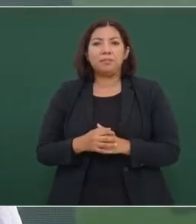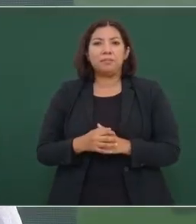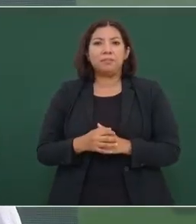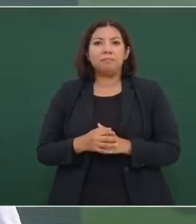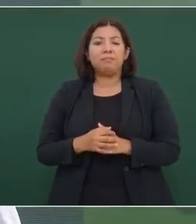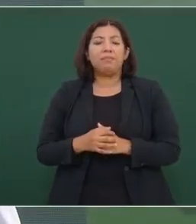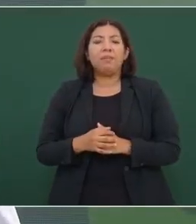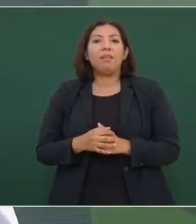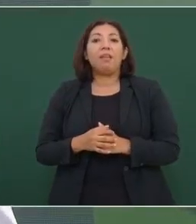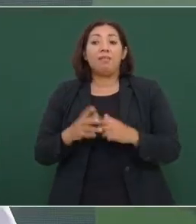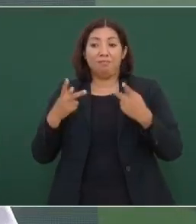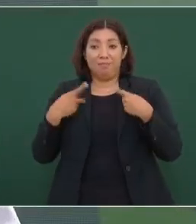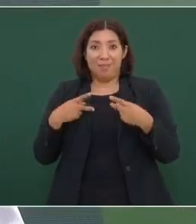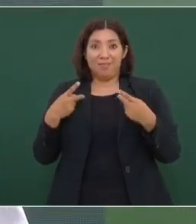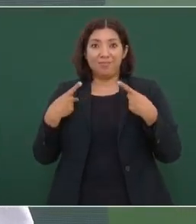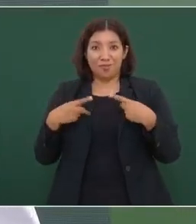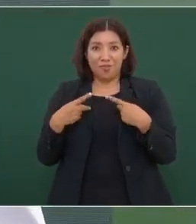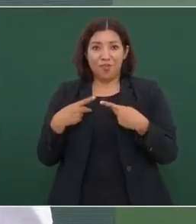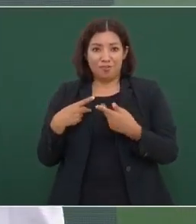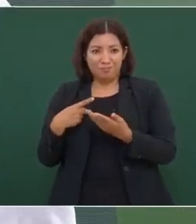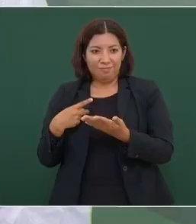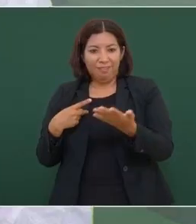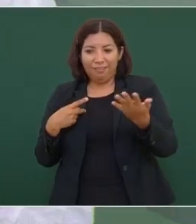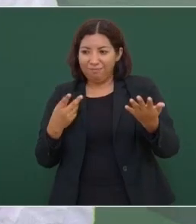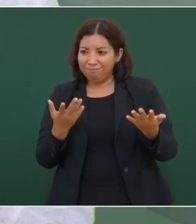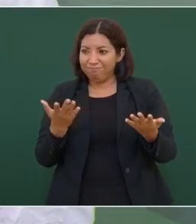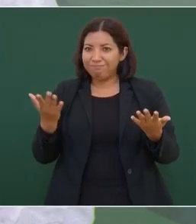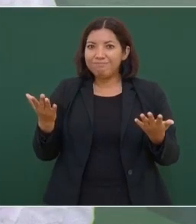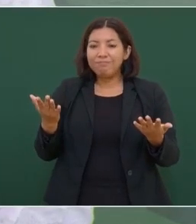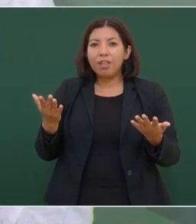oportunidades de trabajo, de estudio a los jóvenes,